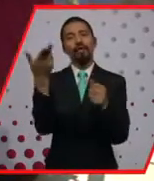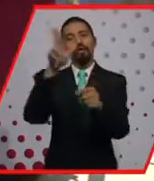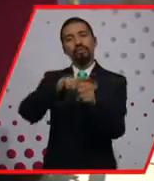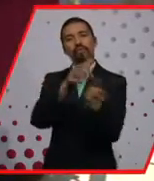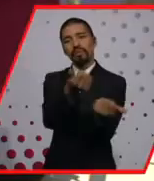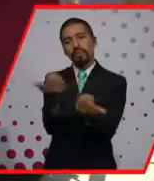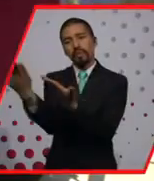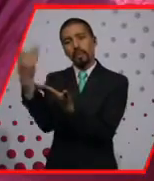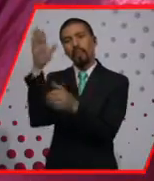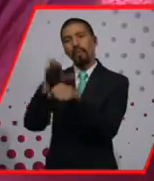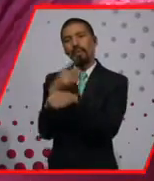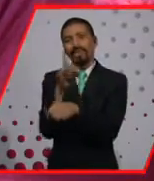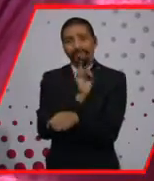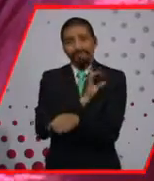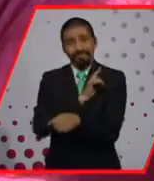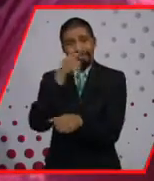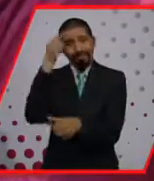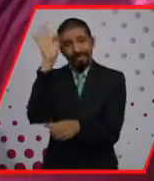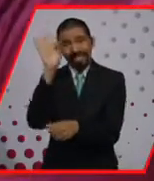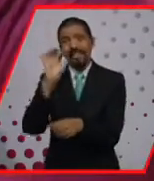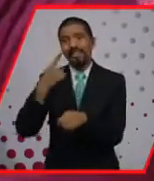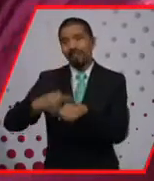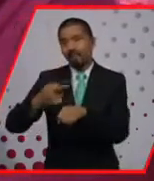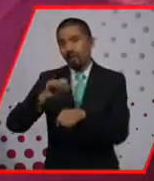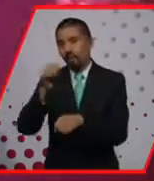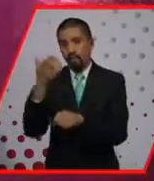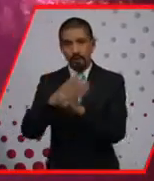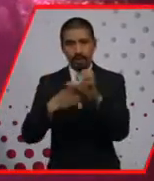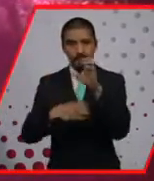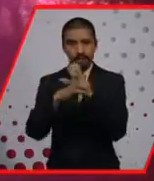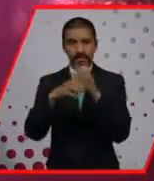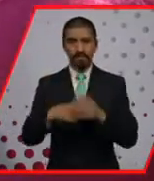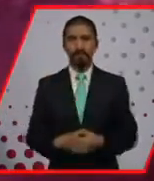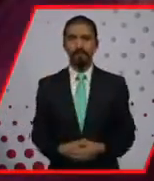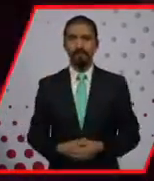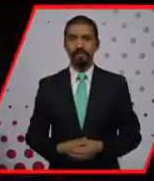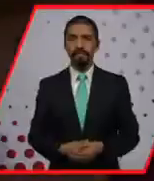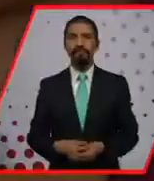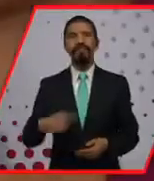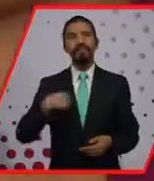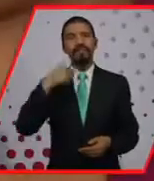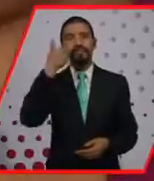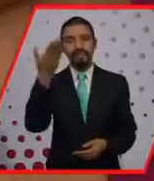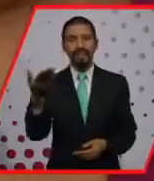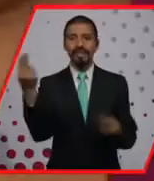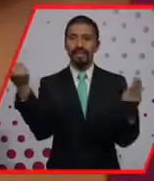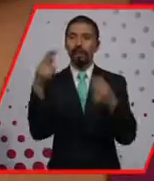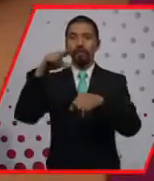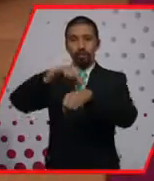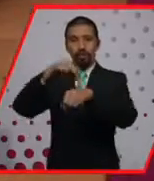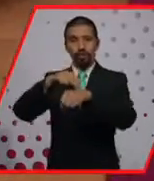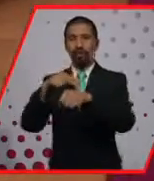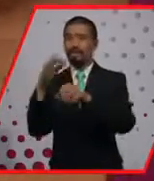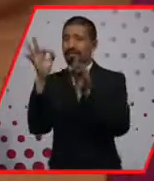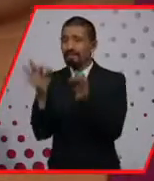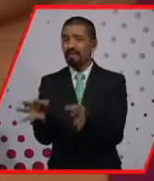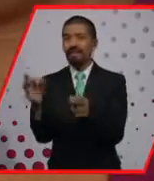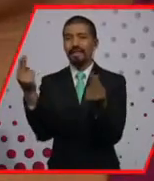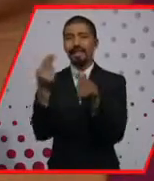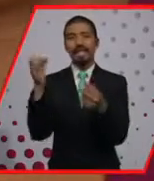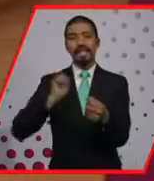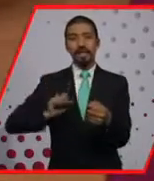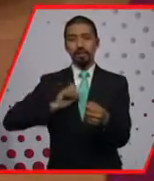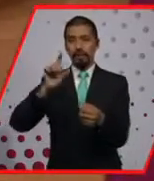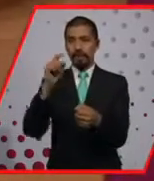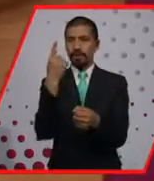hospital, ya que teme que padezca algo más. Yo lo que quiero es que la revise un buen doctor, si me la pueden canalizar al siglo